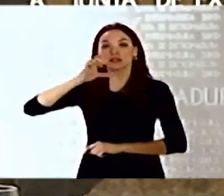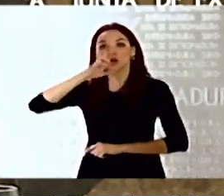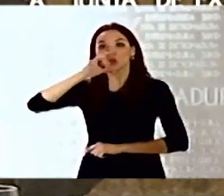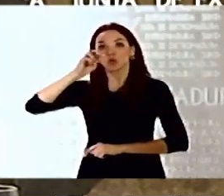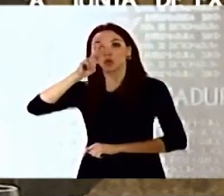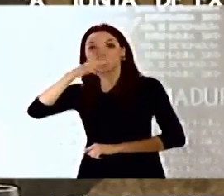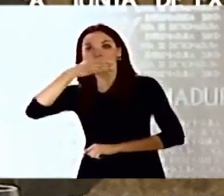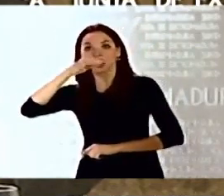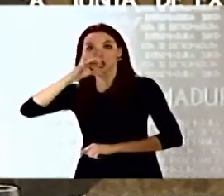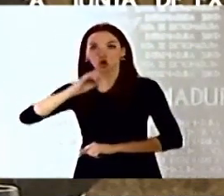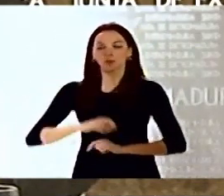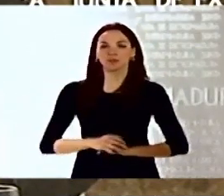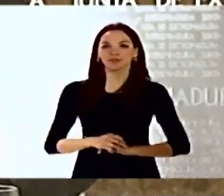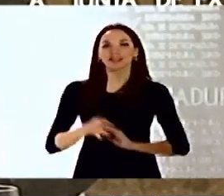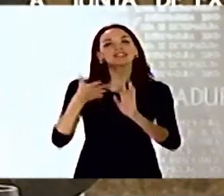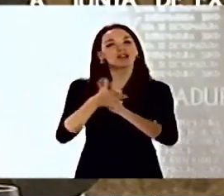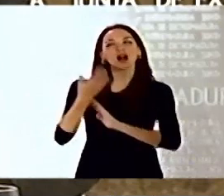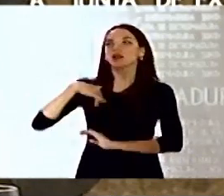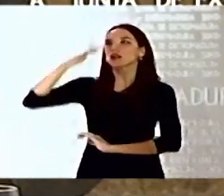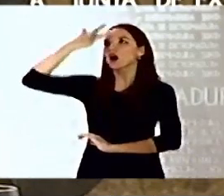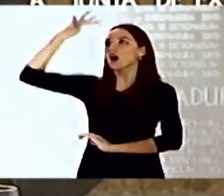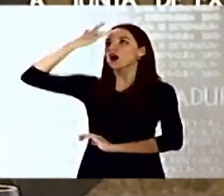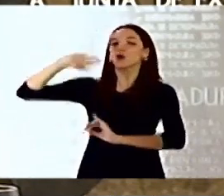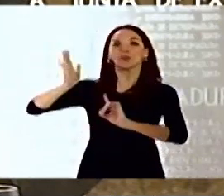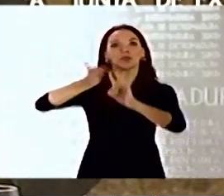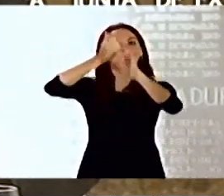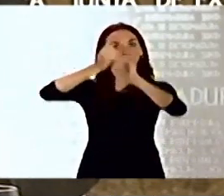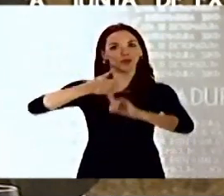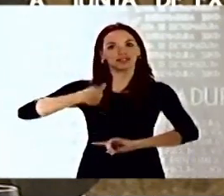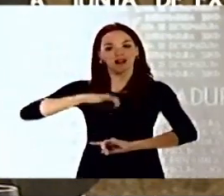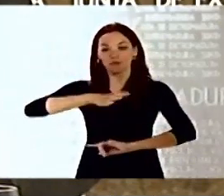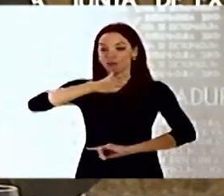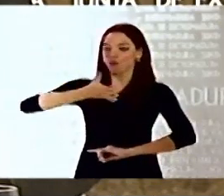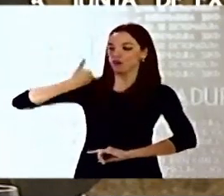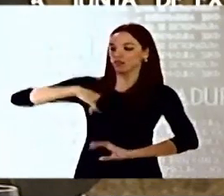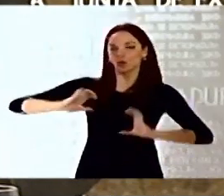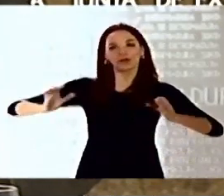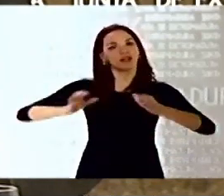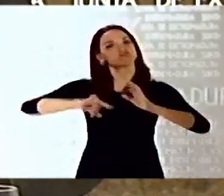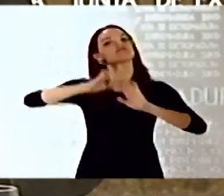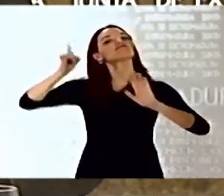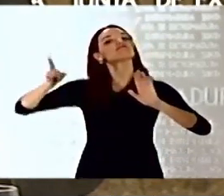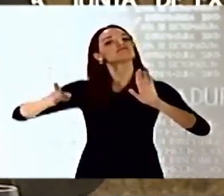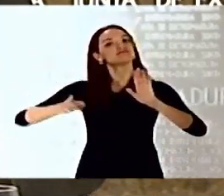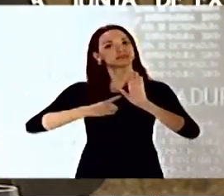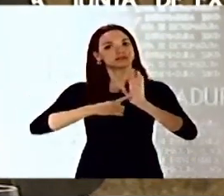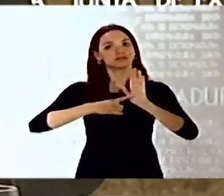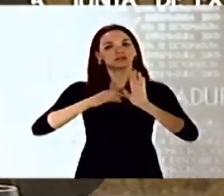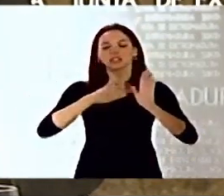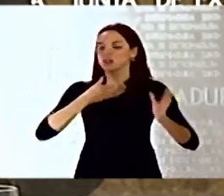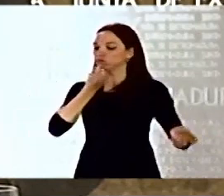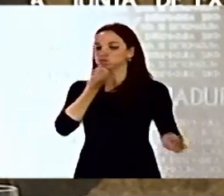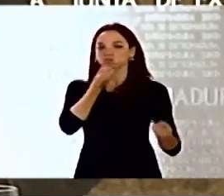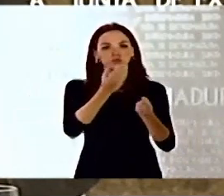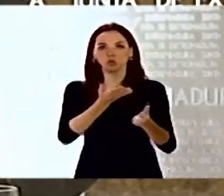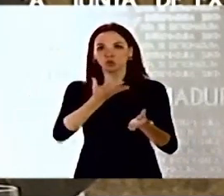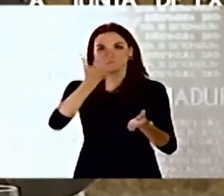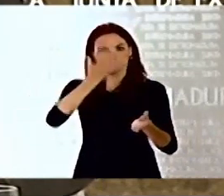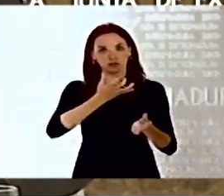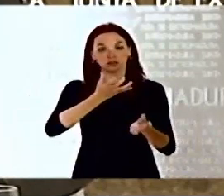se hace realidad un sueño de una comarca entera. Quiero ser clara y tajante. Cuando